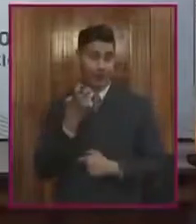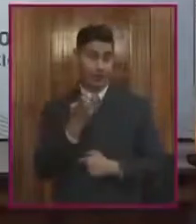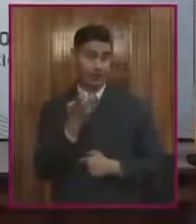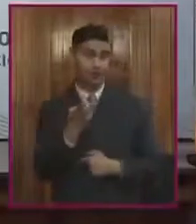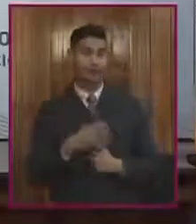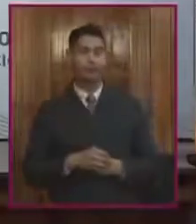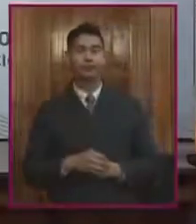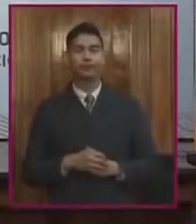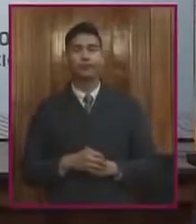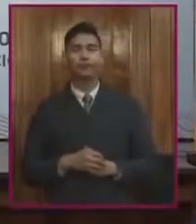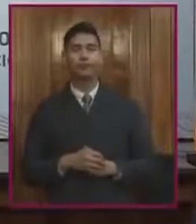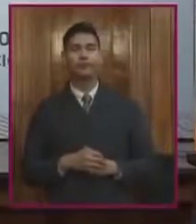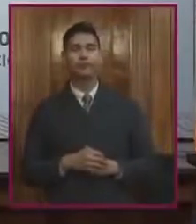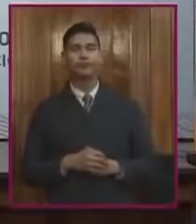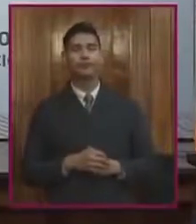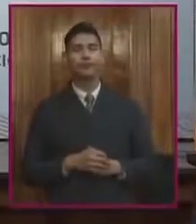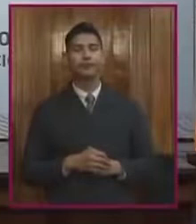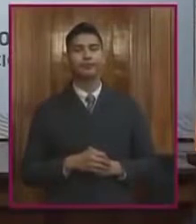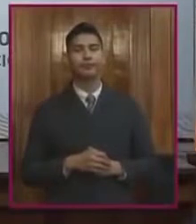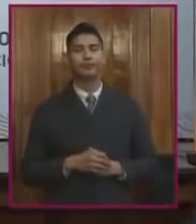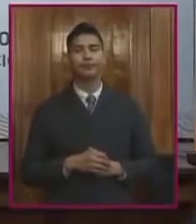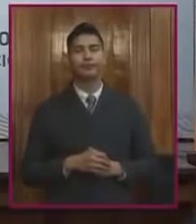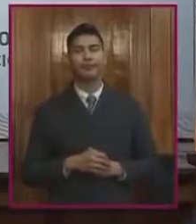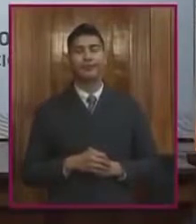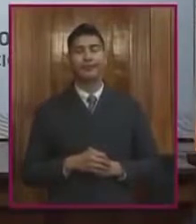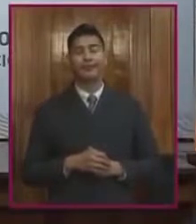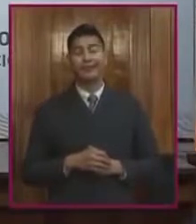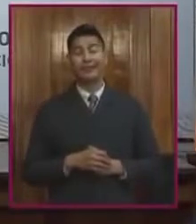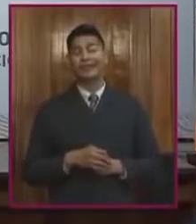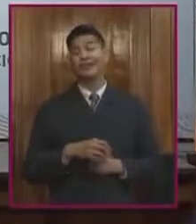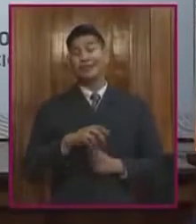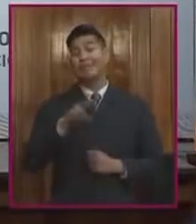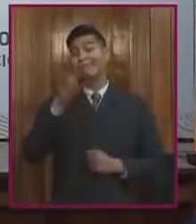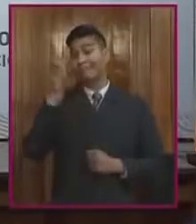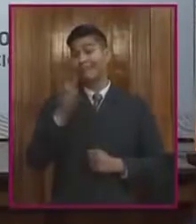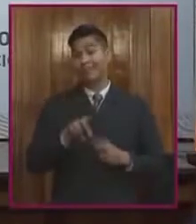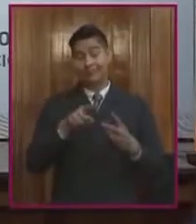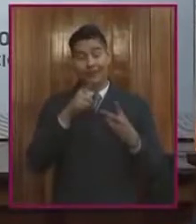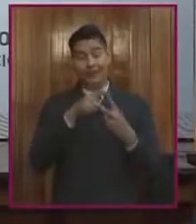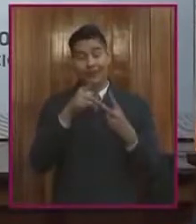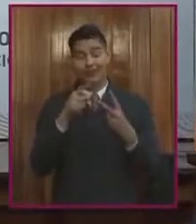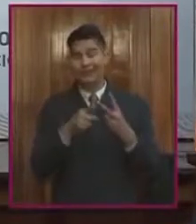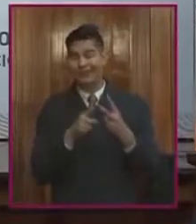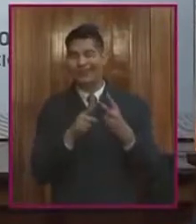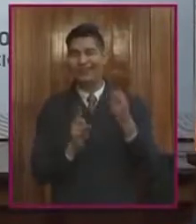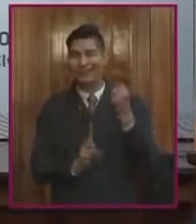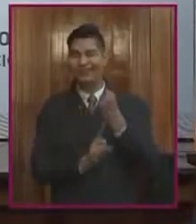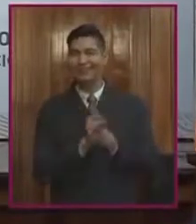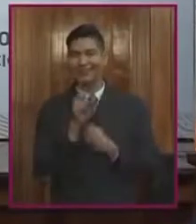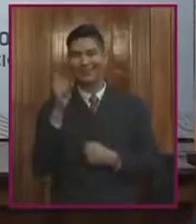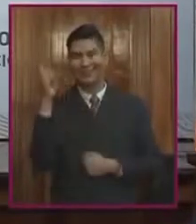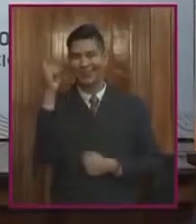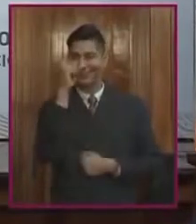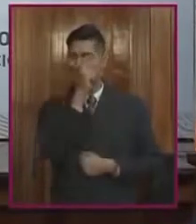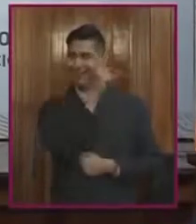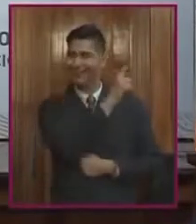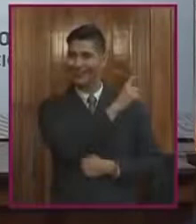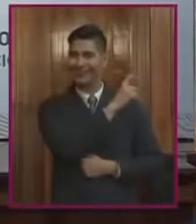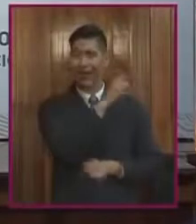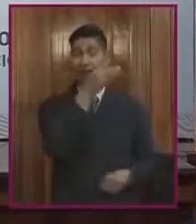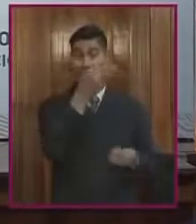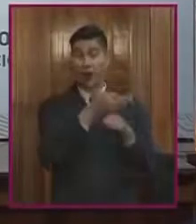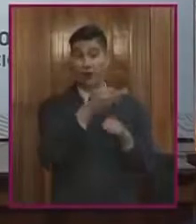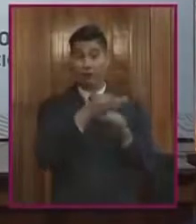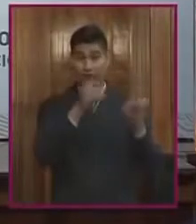Honestamente pienso que estos son dos de los grandes retos que enfrenta nuestro sistema educativo